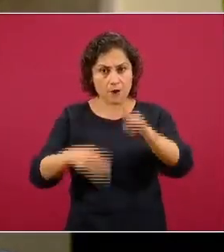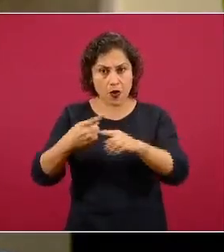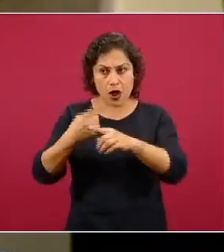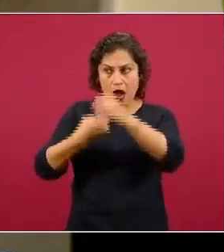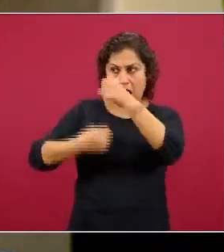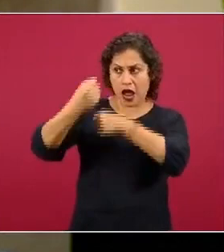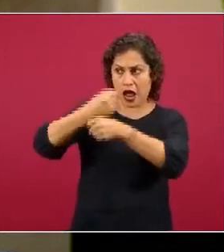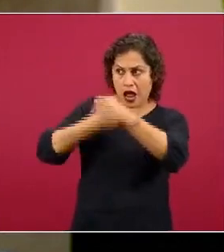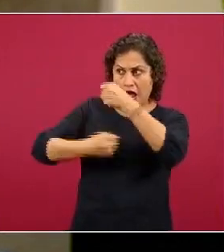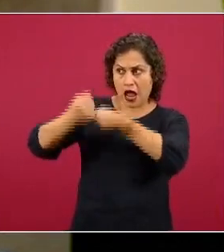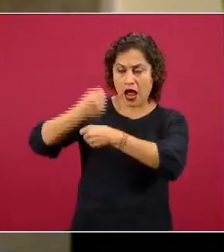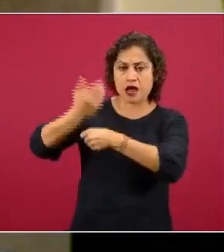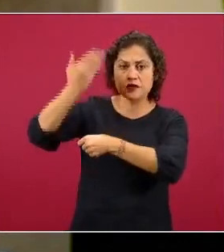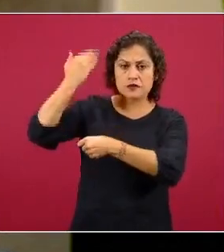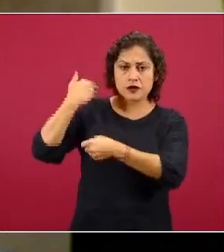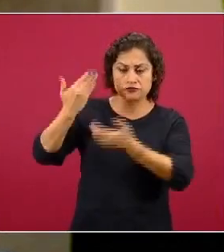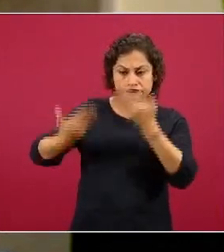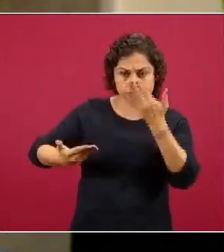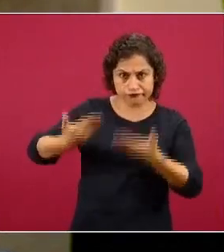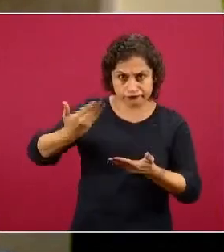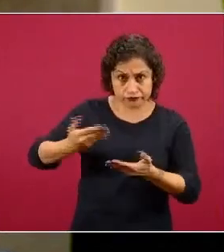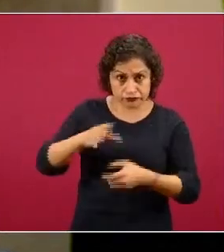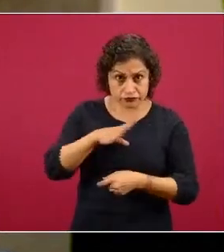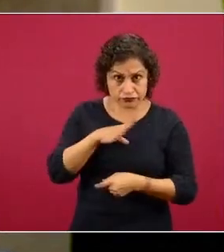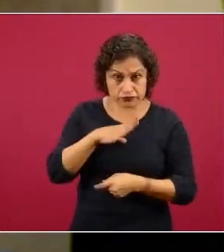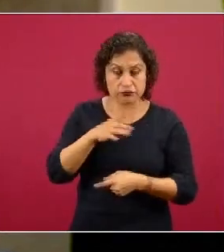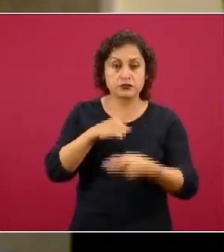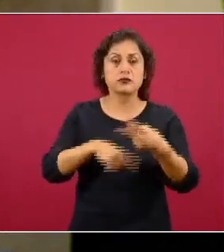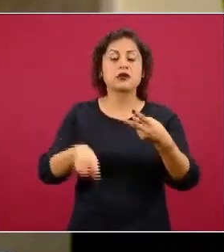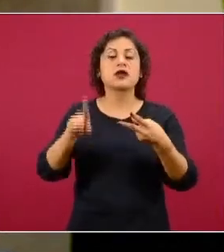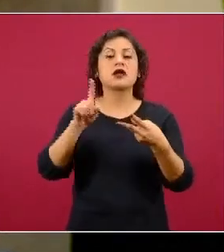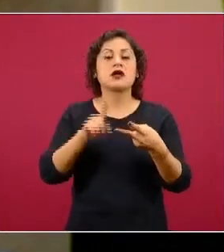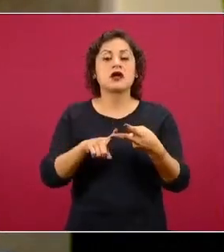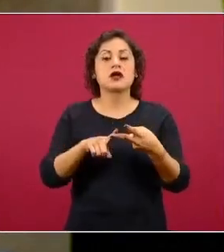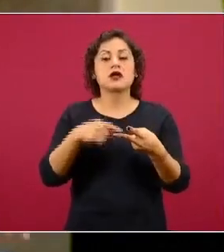anteriores, y otra más sería si sabe si